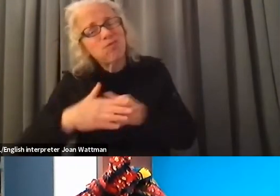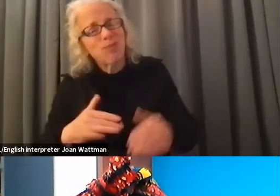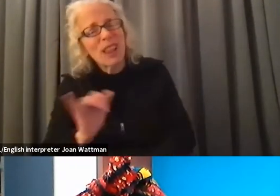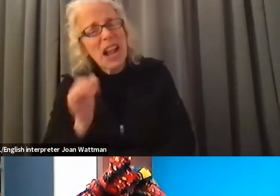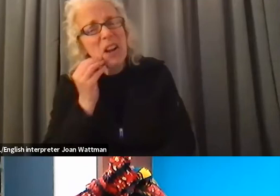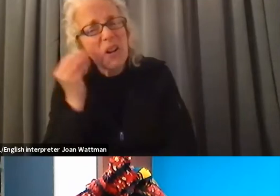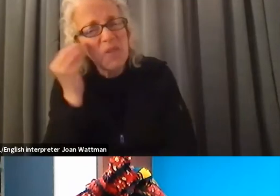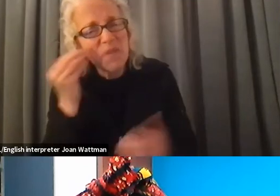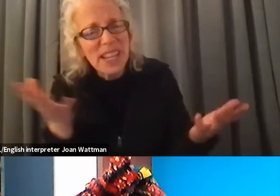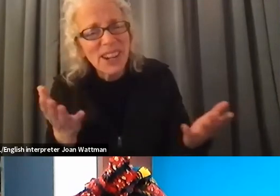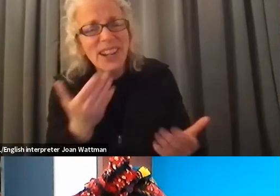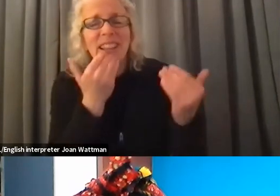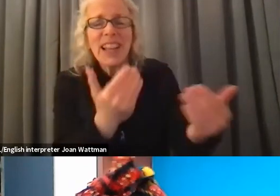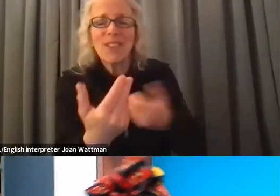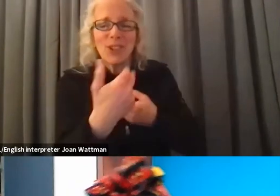colombiano.